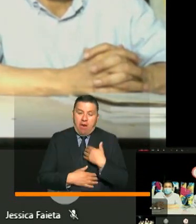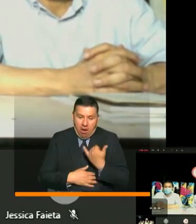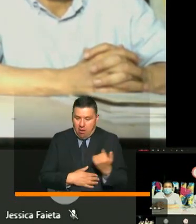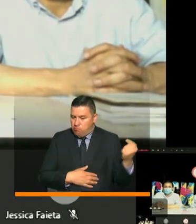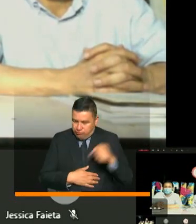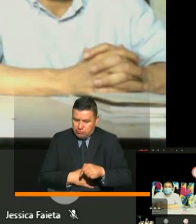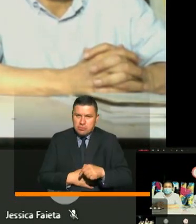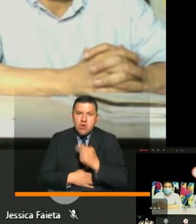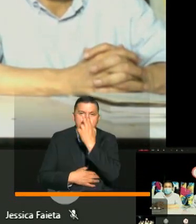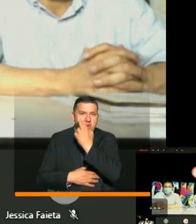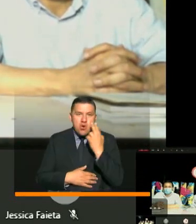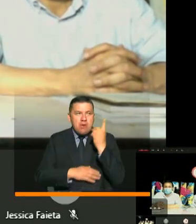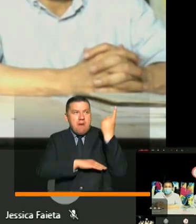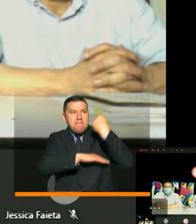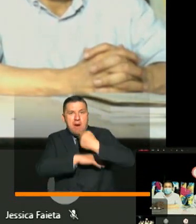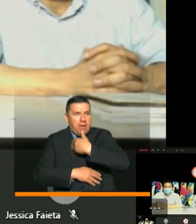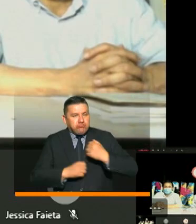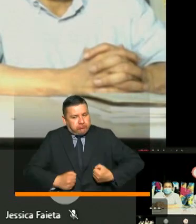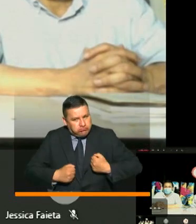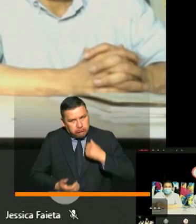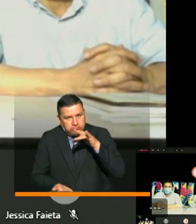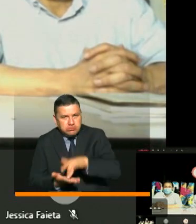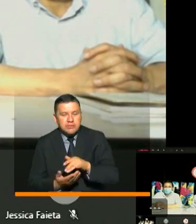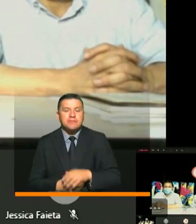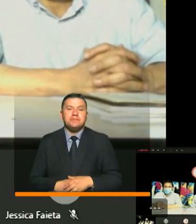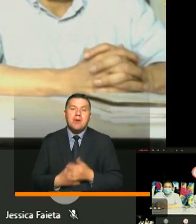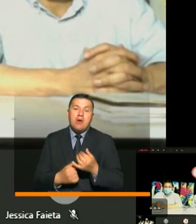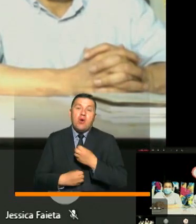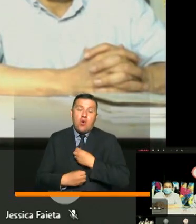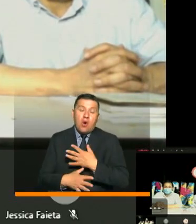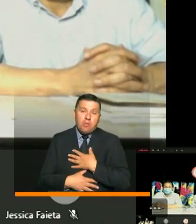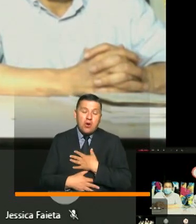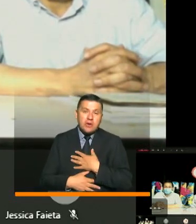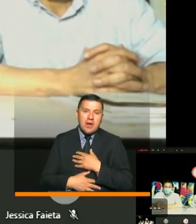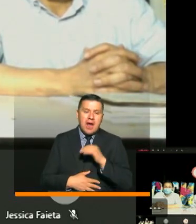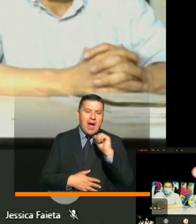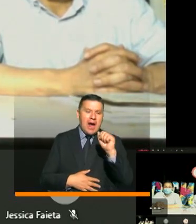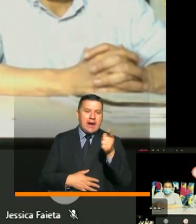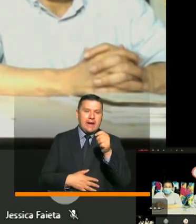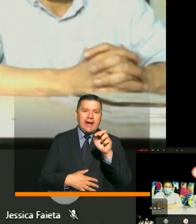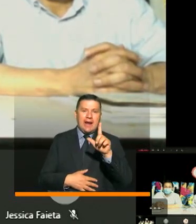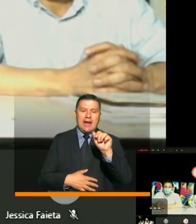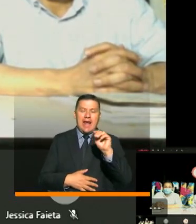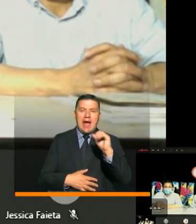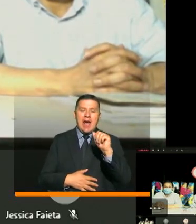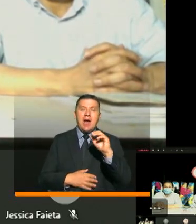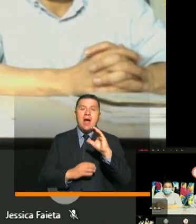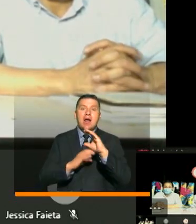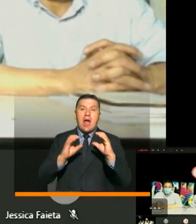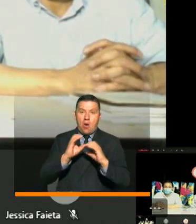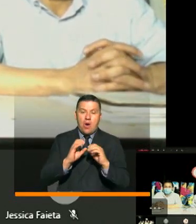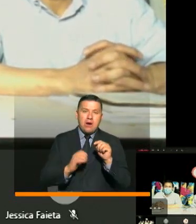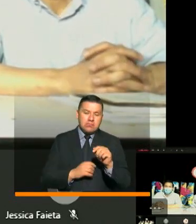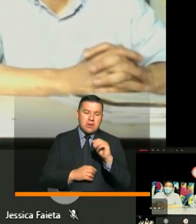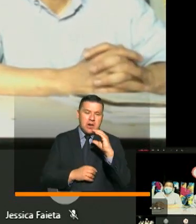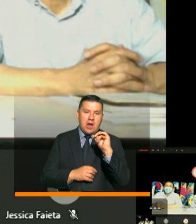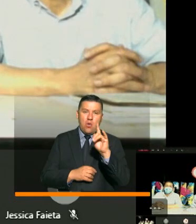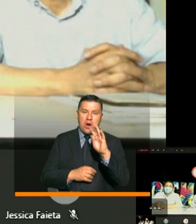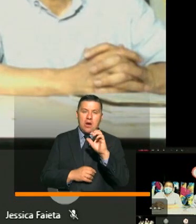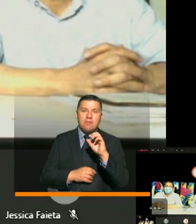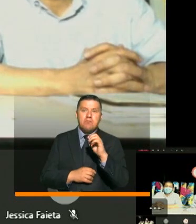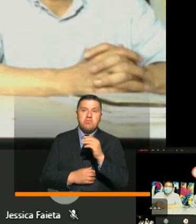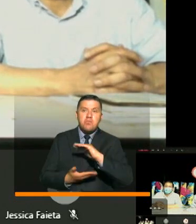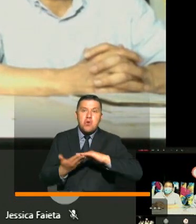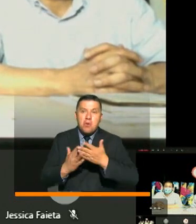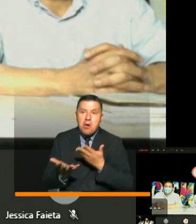presidente, cumpliendo sus instrucciones. Tuvimos la oportunidad hoy de estar en Argelia, Cauca, también compartiendo con la comunidad